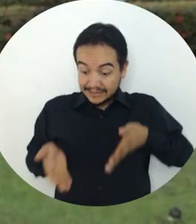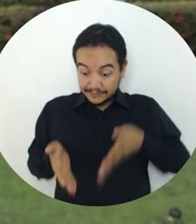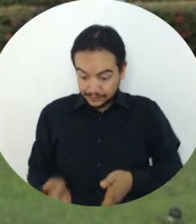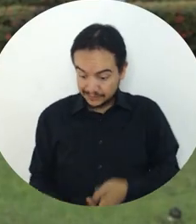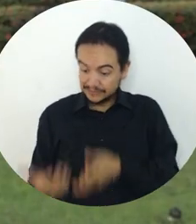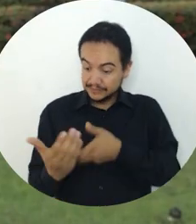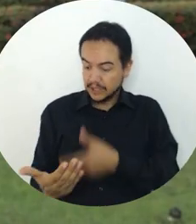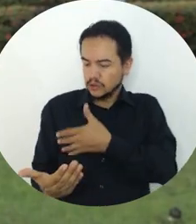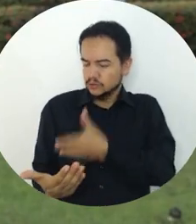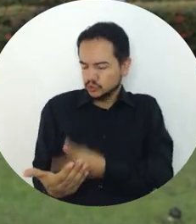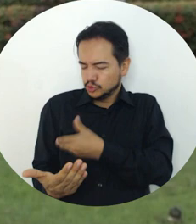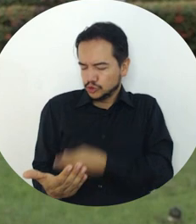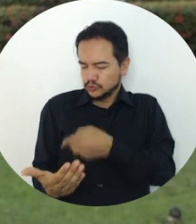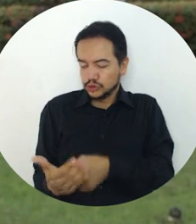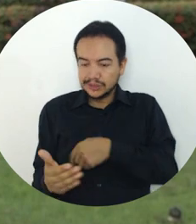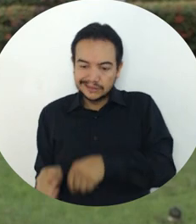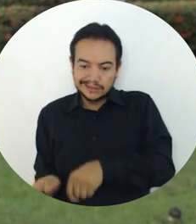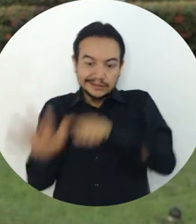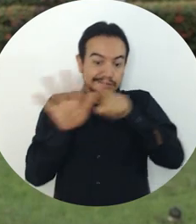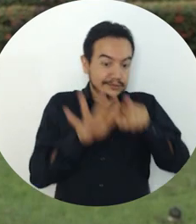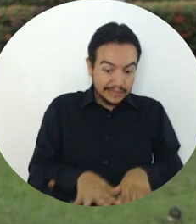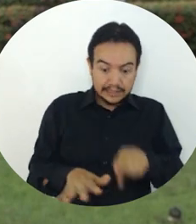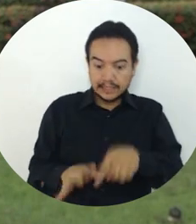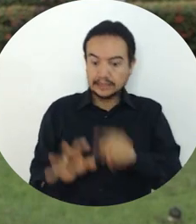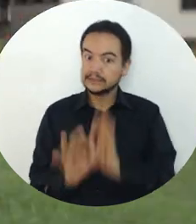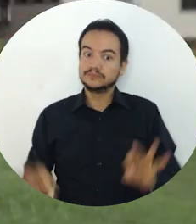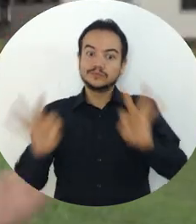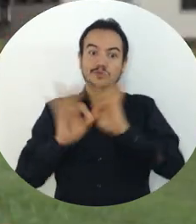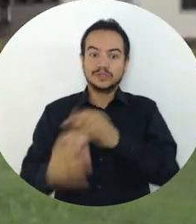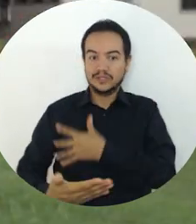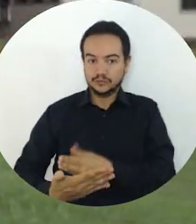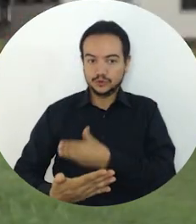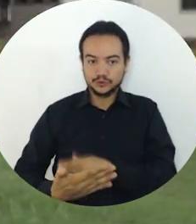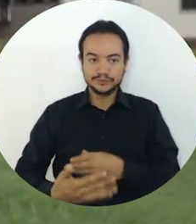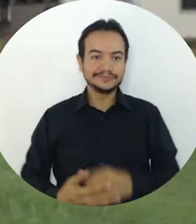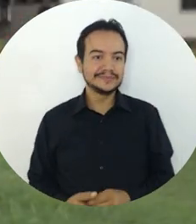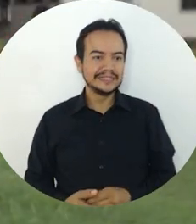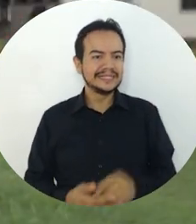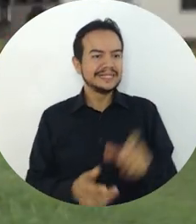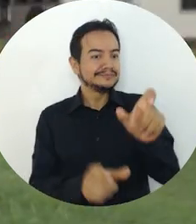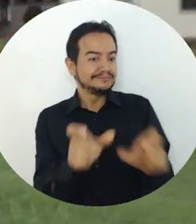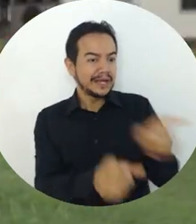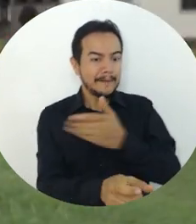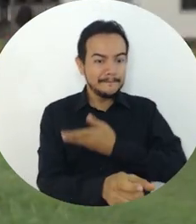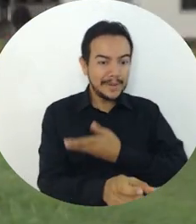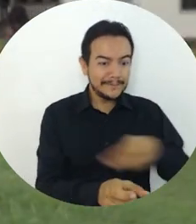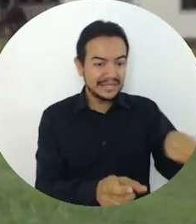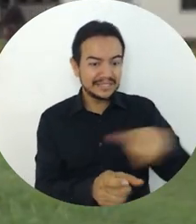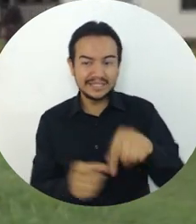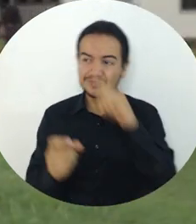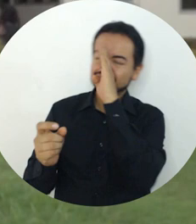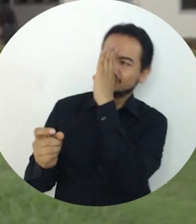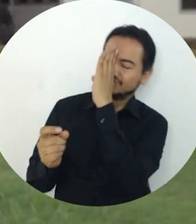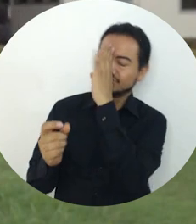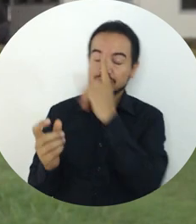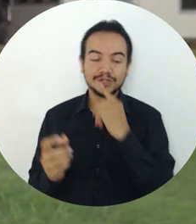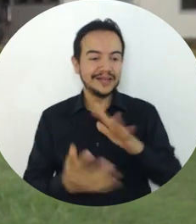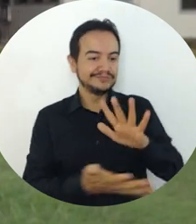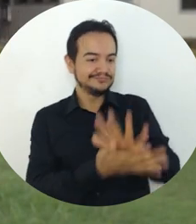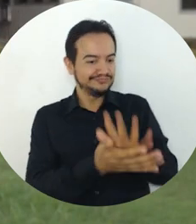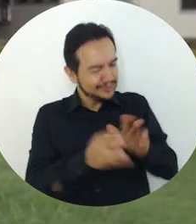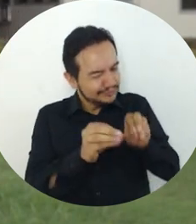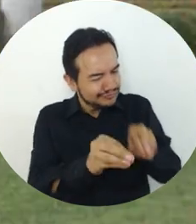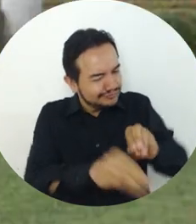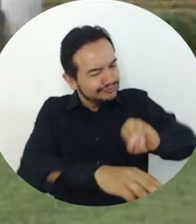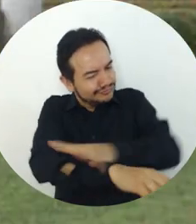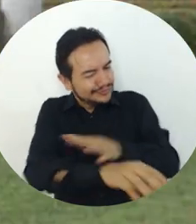la importancia de la lactancia materna exclusiva durante los 6 primeros meses. Aclarar esas dudas de las mamás para poder sensibilizarlas, explicarles todas